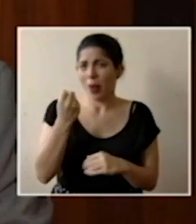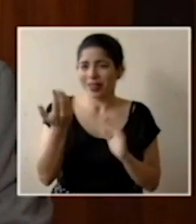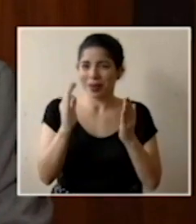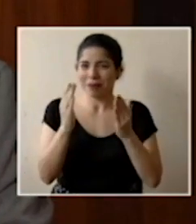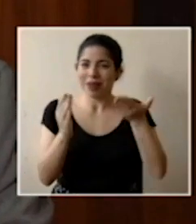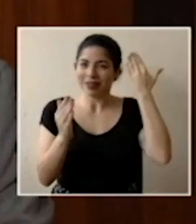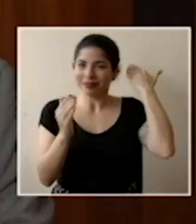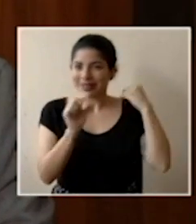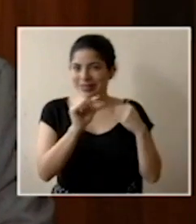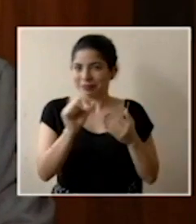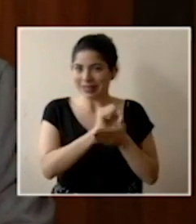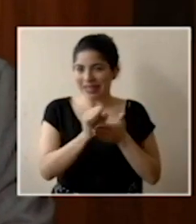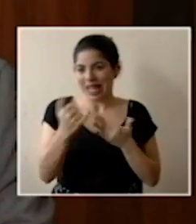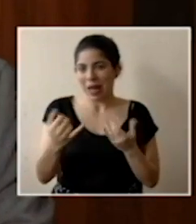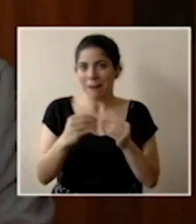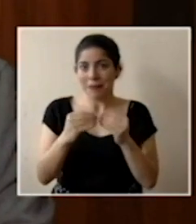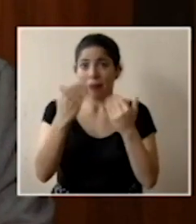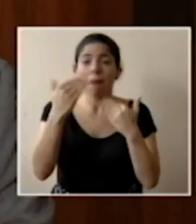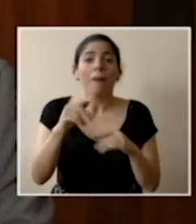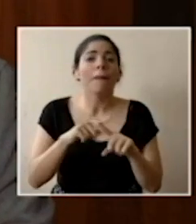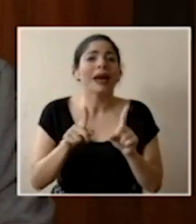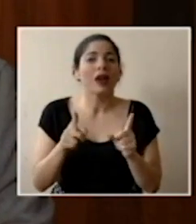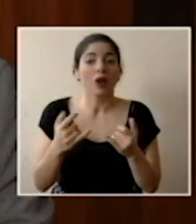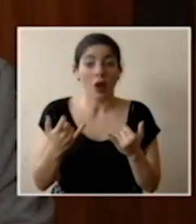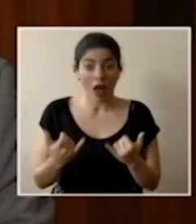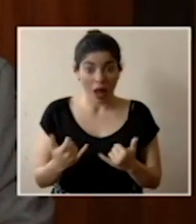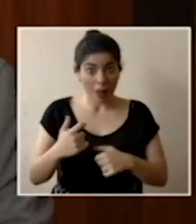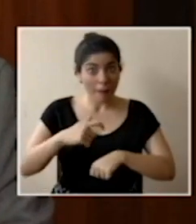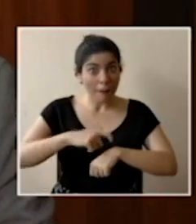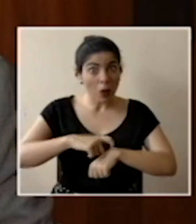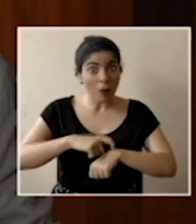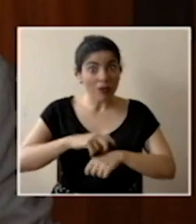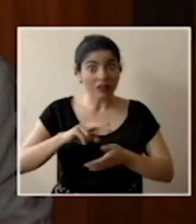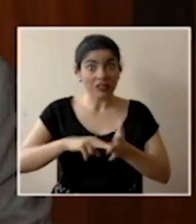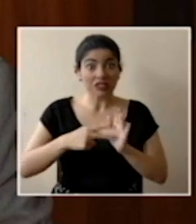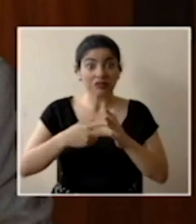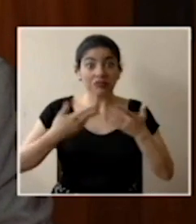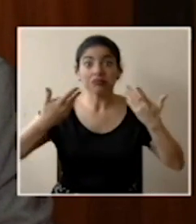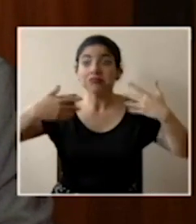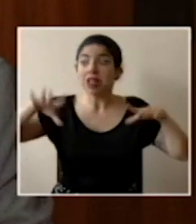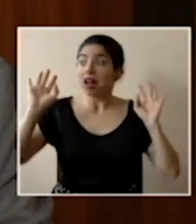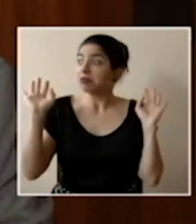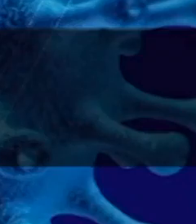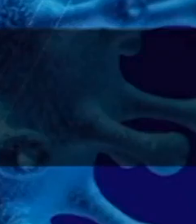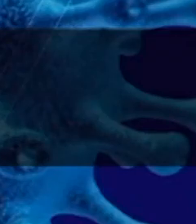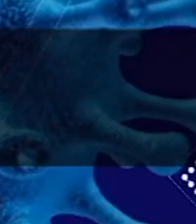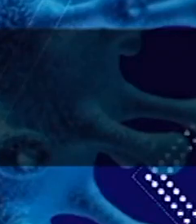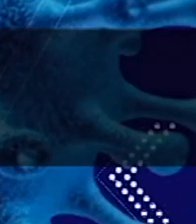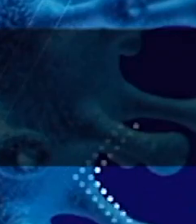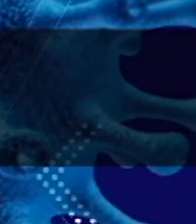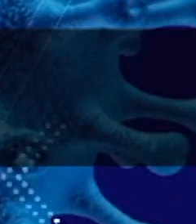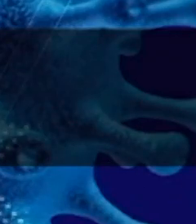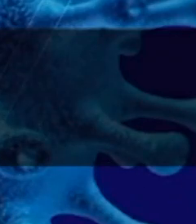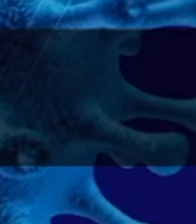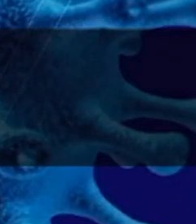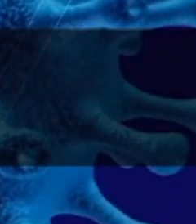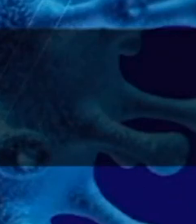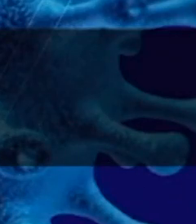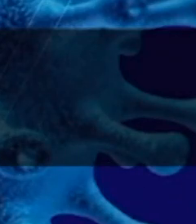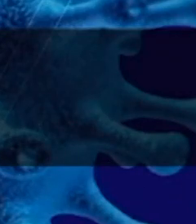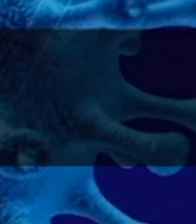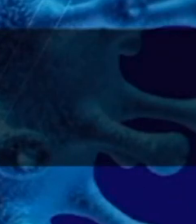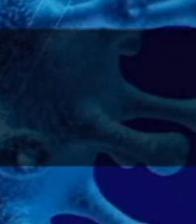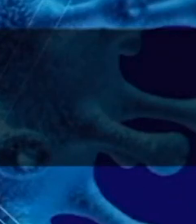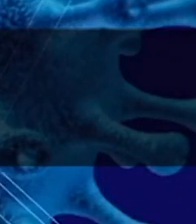Semanas Santas, pero no es el momento de decir esto ya no pasó. A este 13 de abril, los